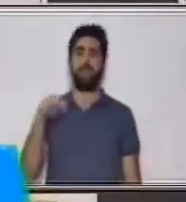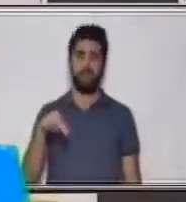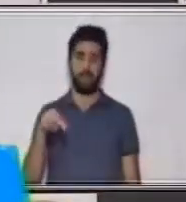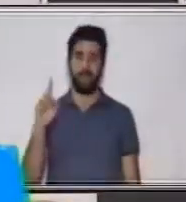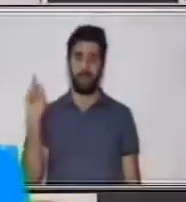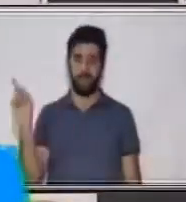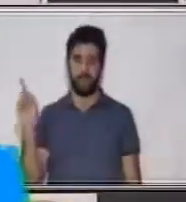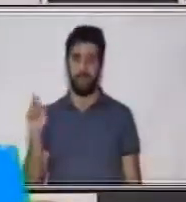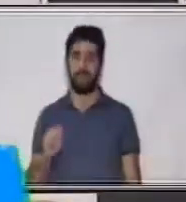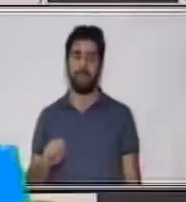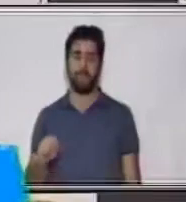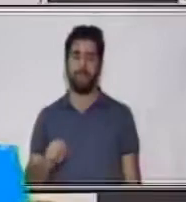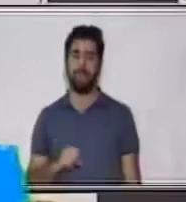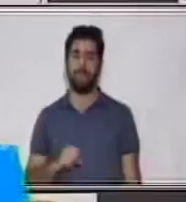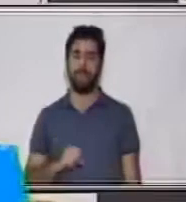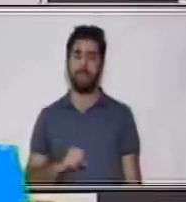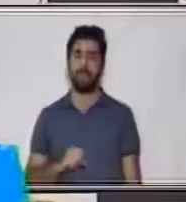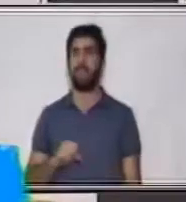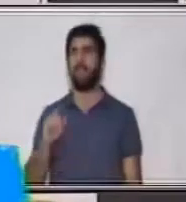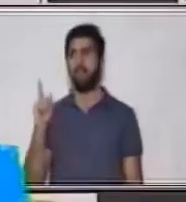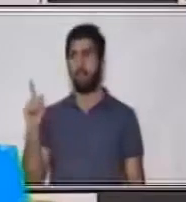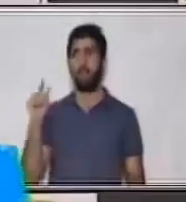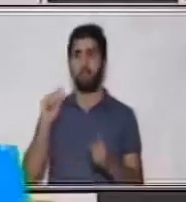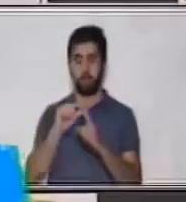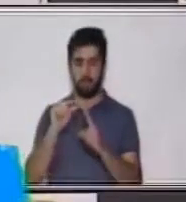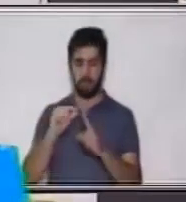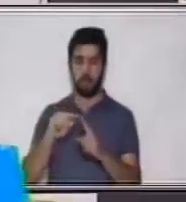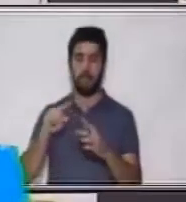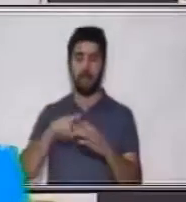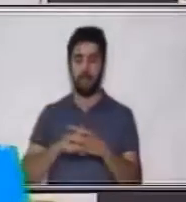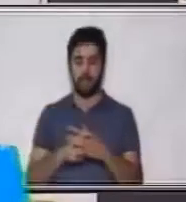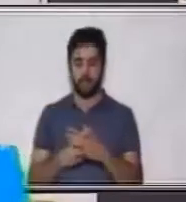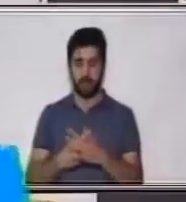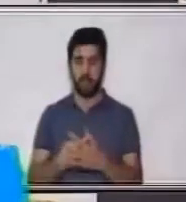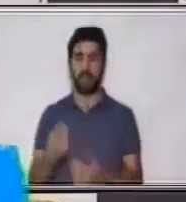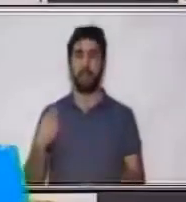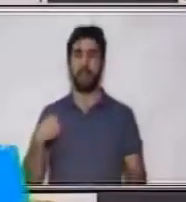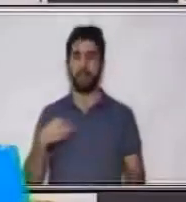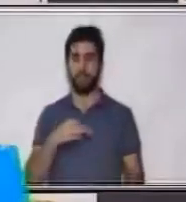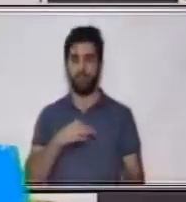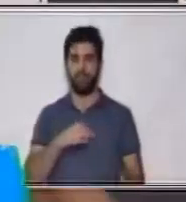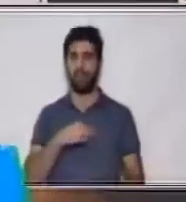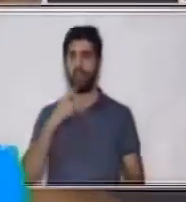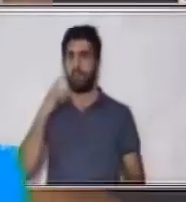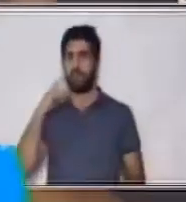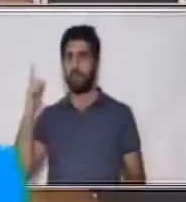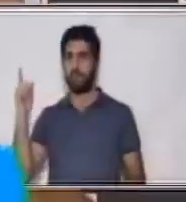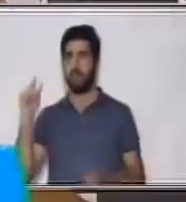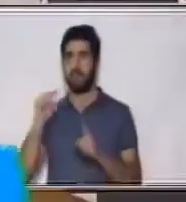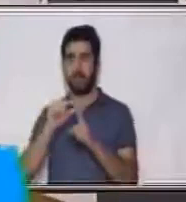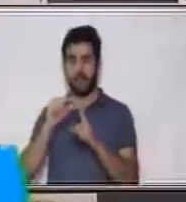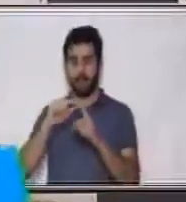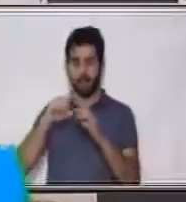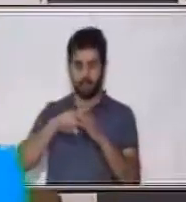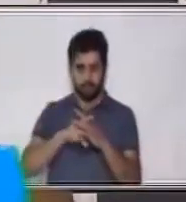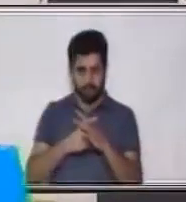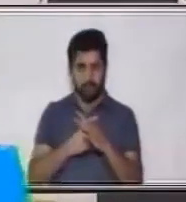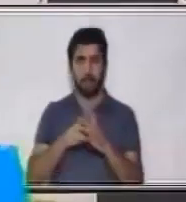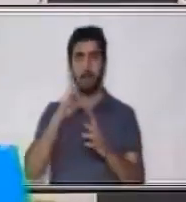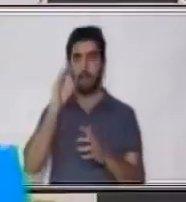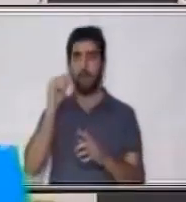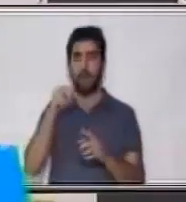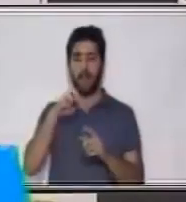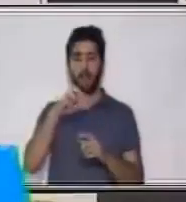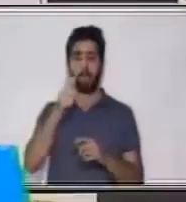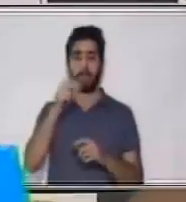pan. Entonces, esa palabra inicial la llamamos palabra primitiva, porque a raíz de esta